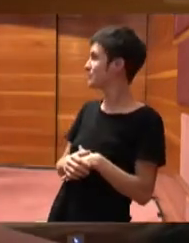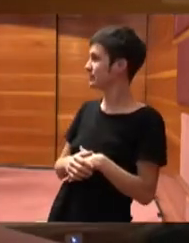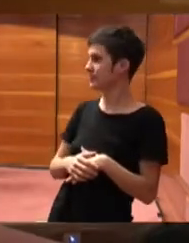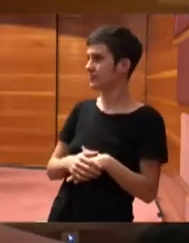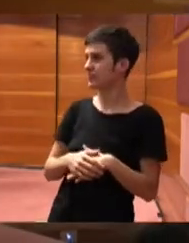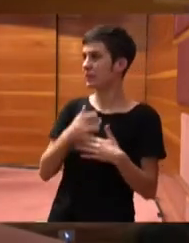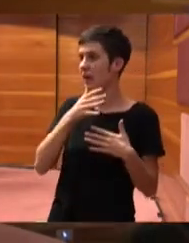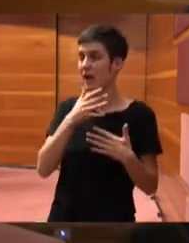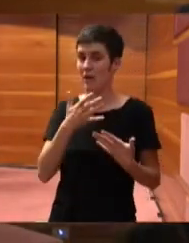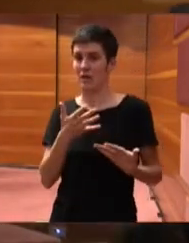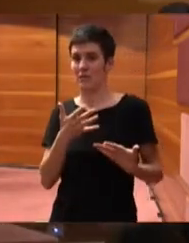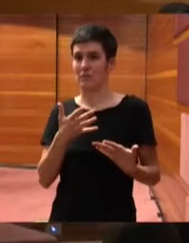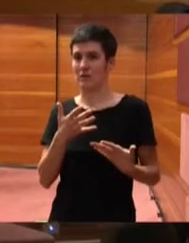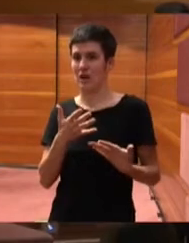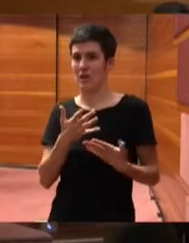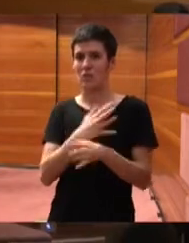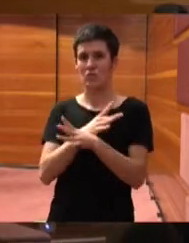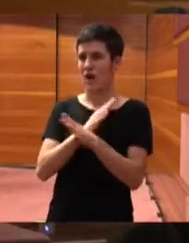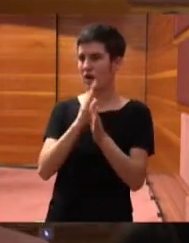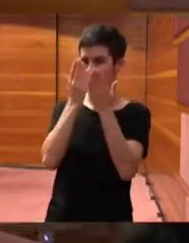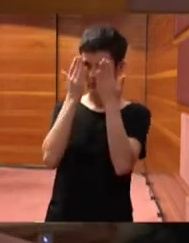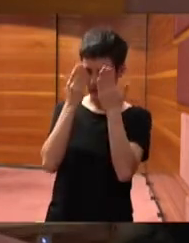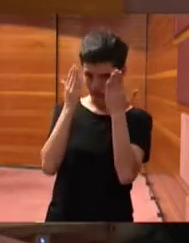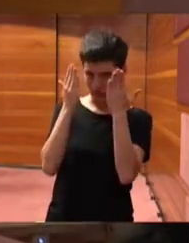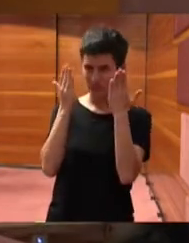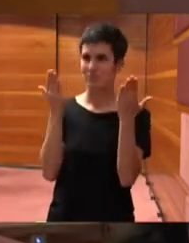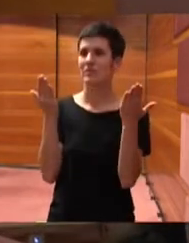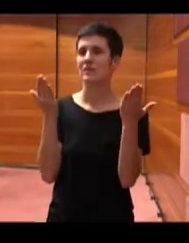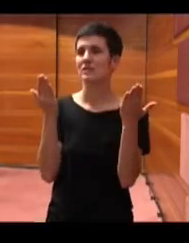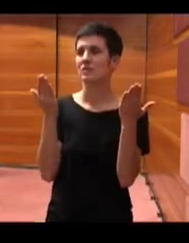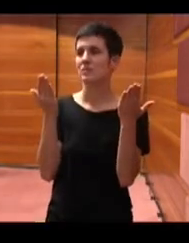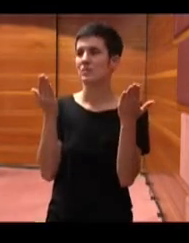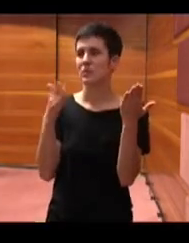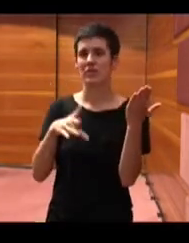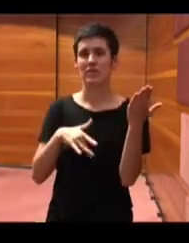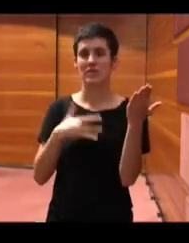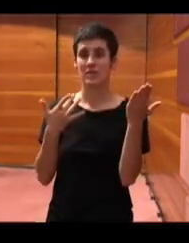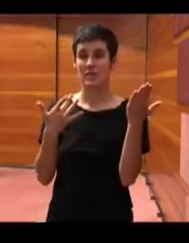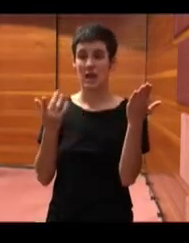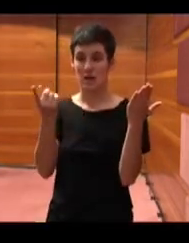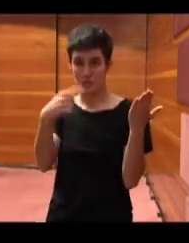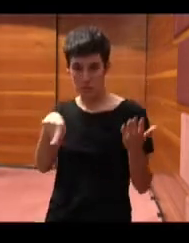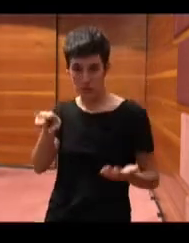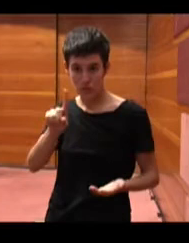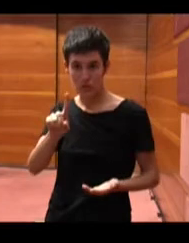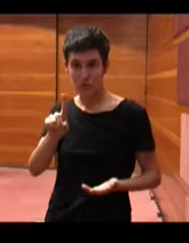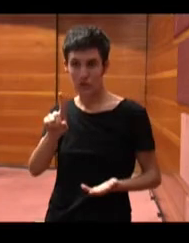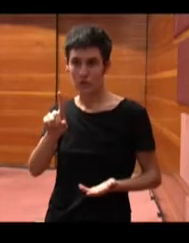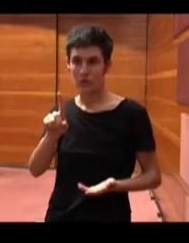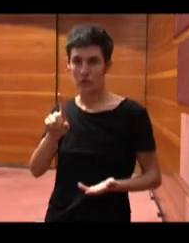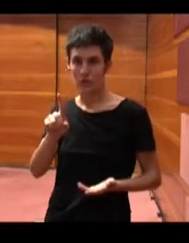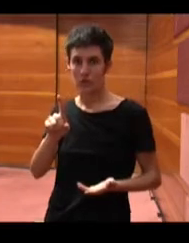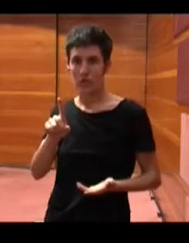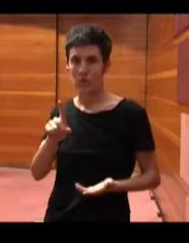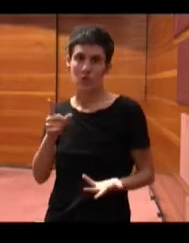Vamos a jugar a Facebook, que es el día que os enterasteis que Trump había